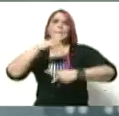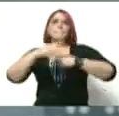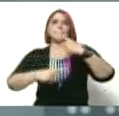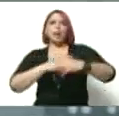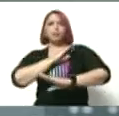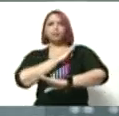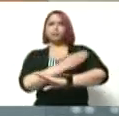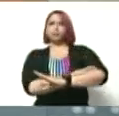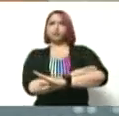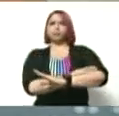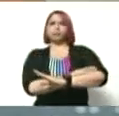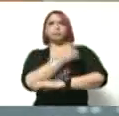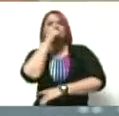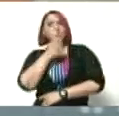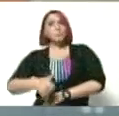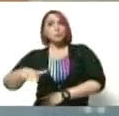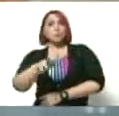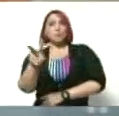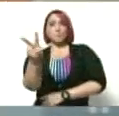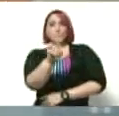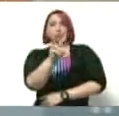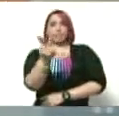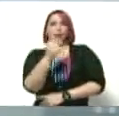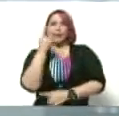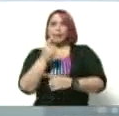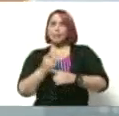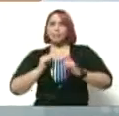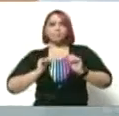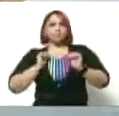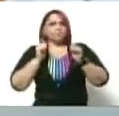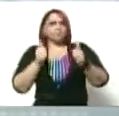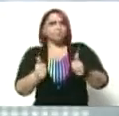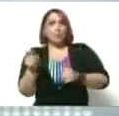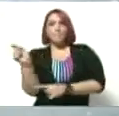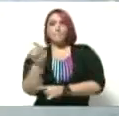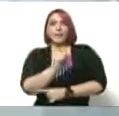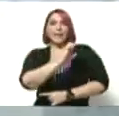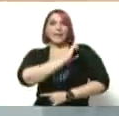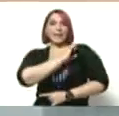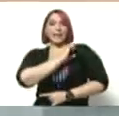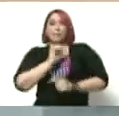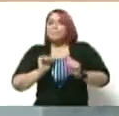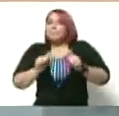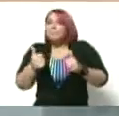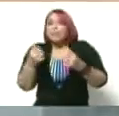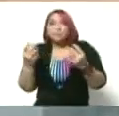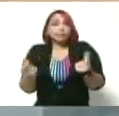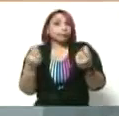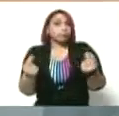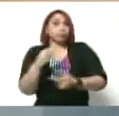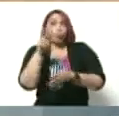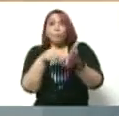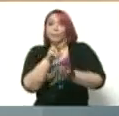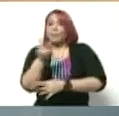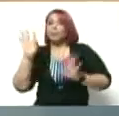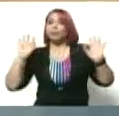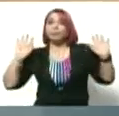para el pueblo venezolano que debe iniciar en el mes de enero empezando el 2022